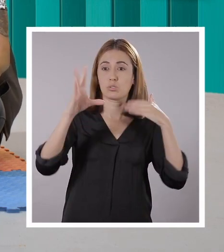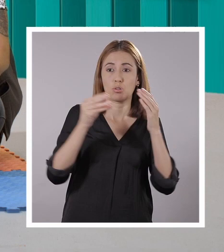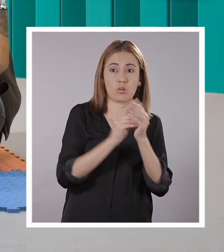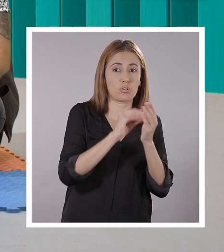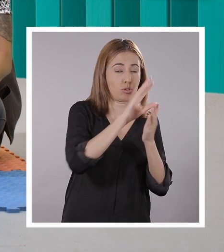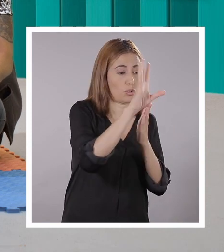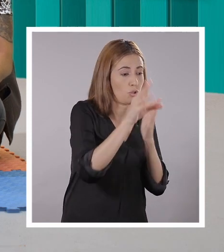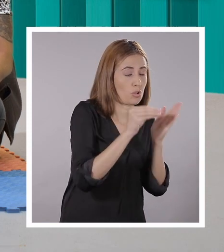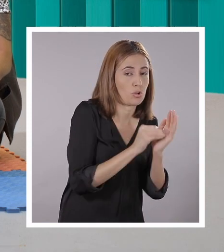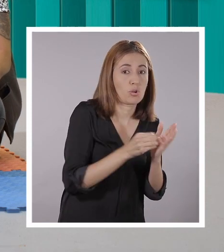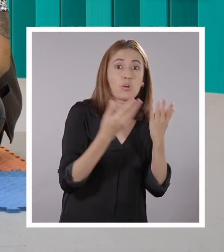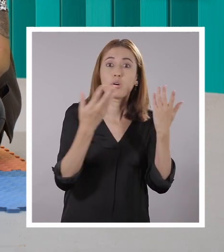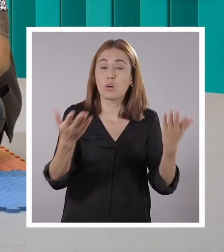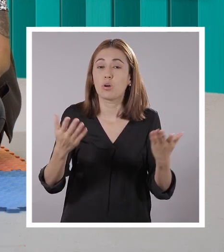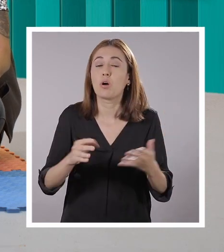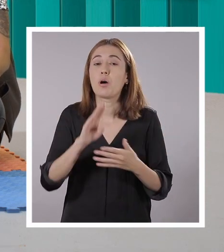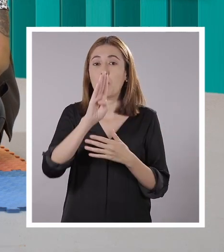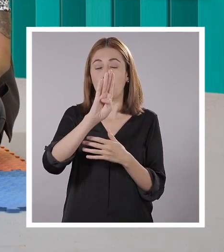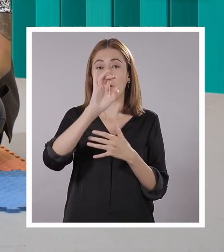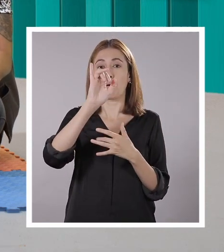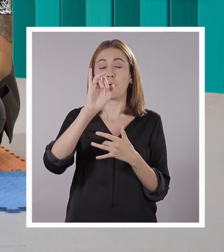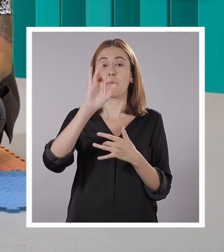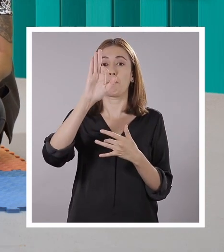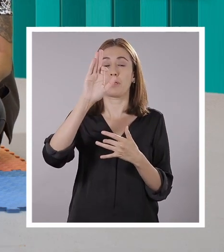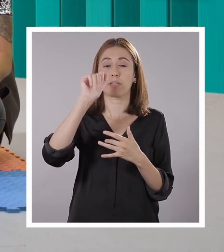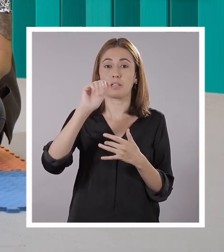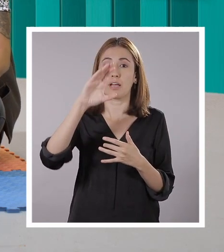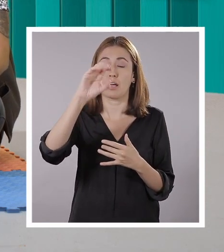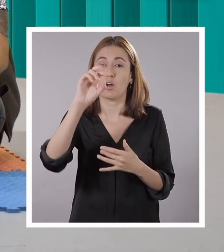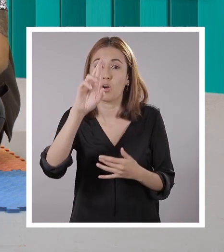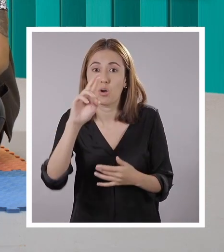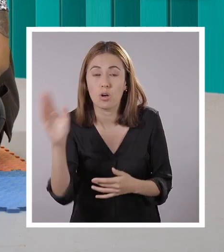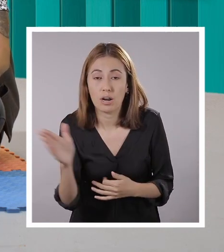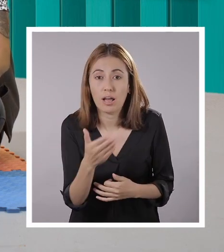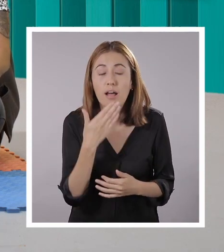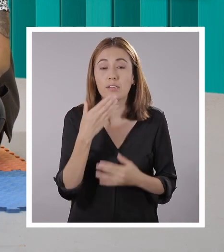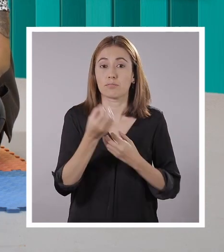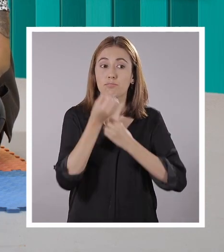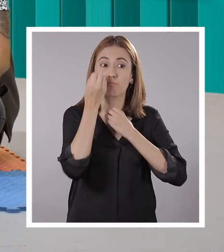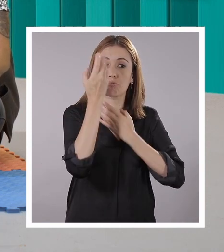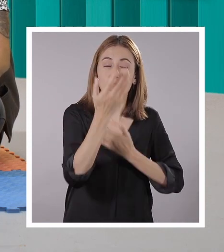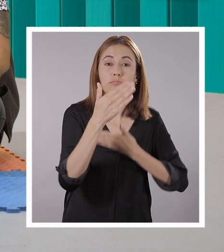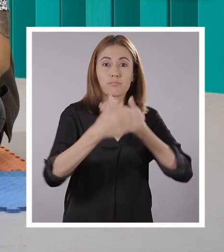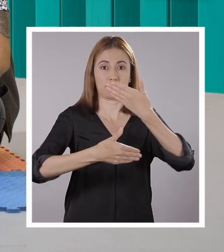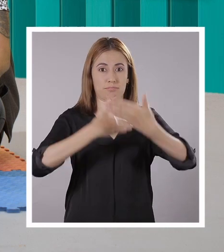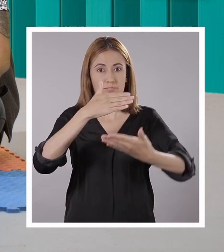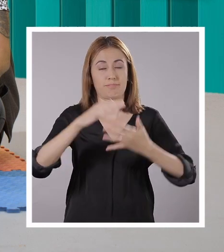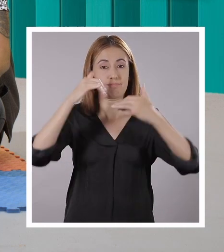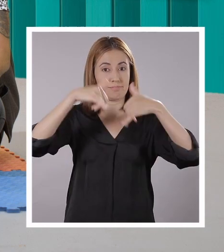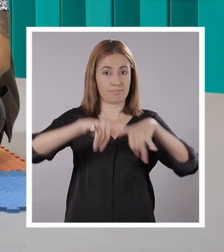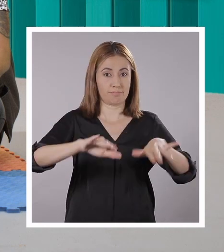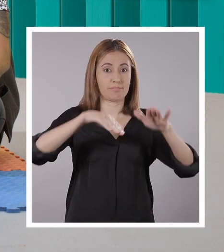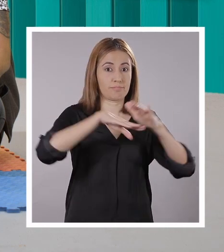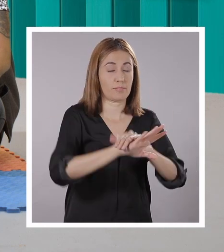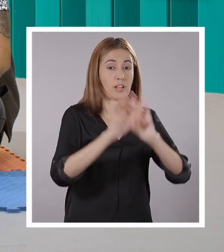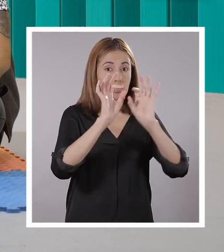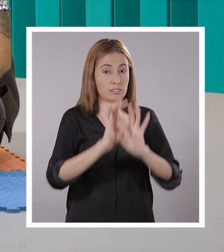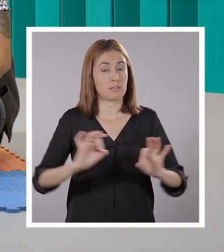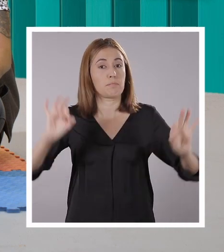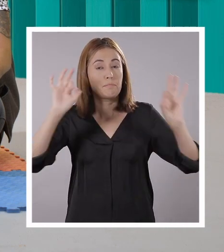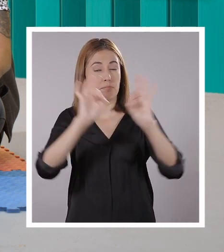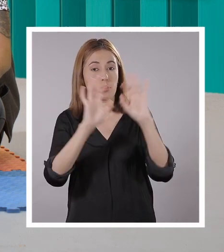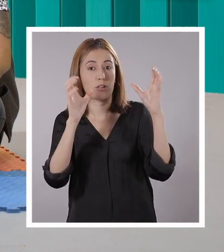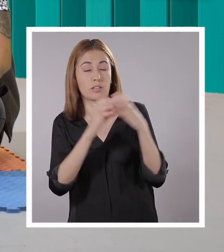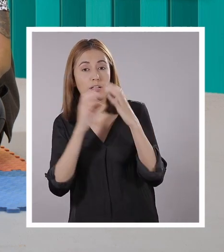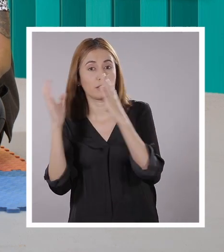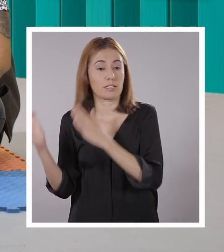registrando toda esta información en nuestra... ¡bitácora! Muy bien, así que guarden toda la información que estamos haciendo en su portafolio,